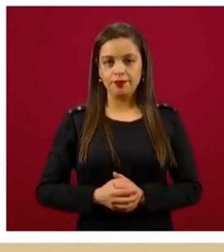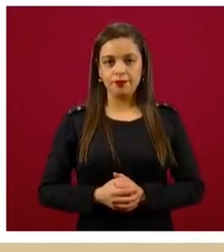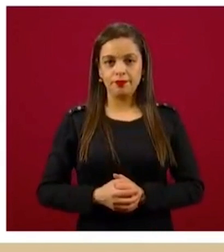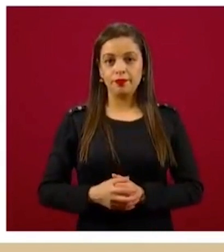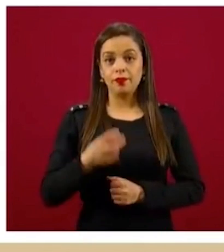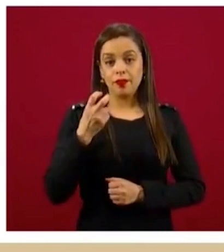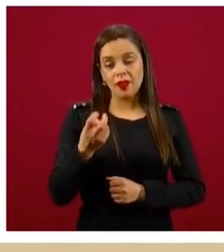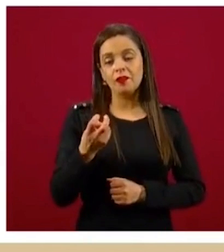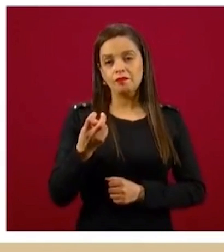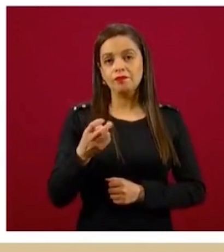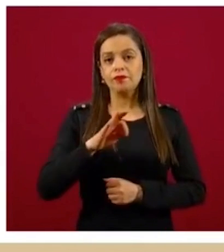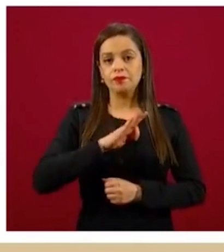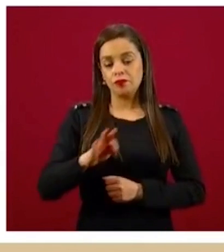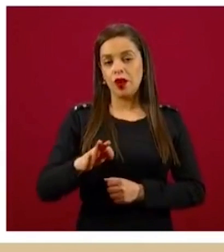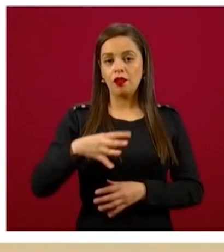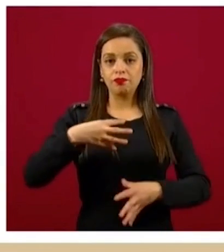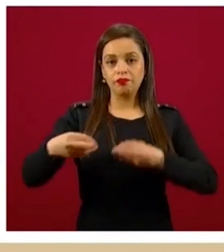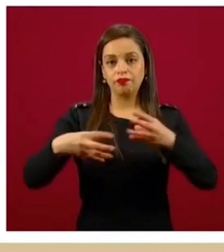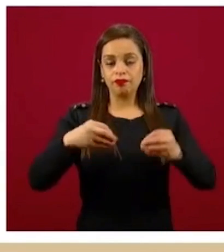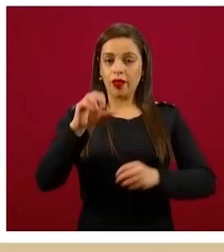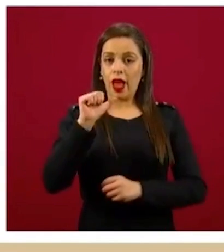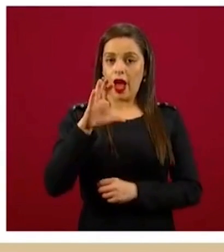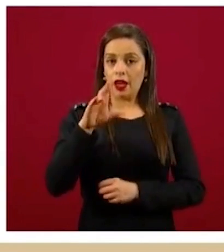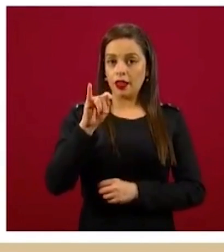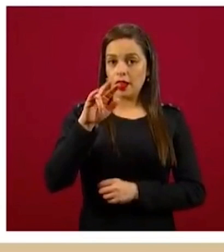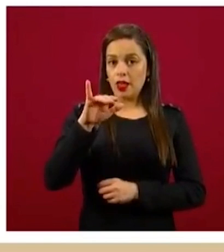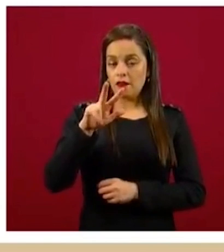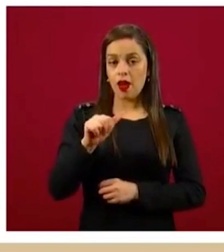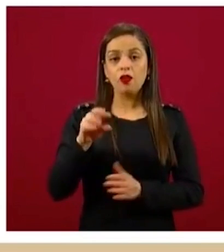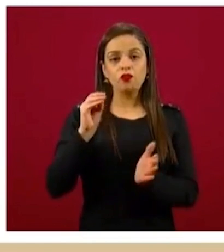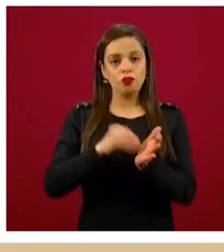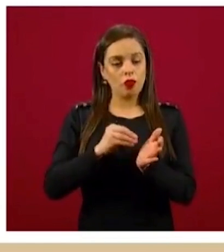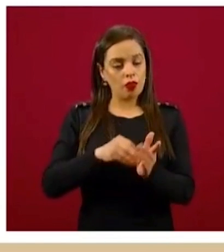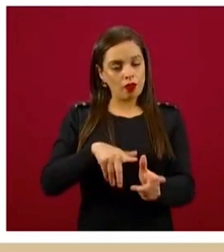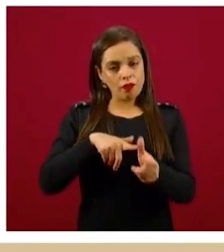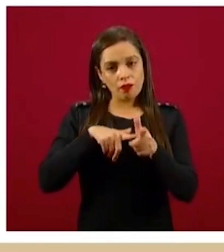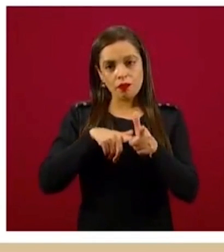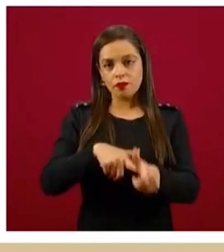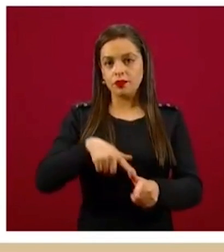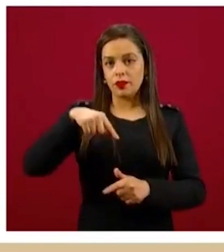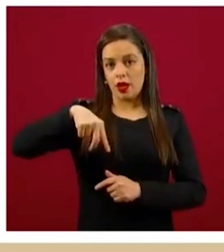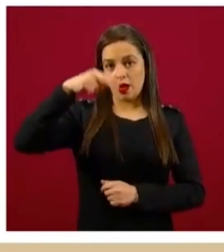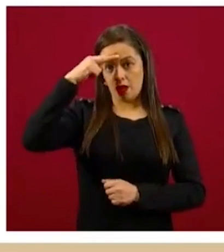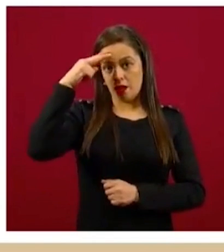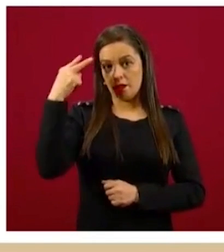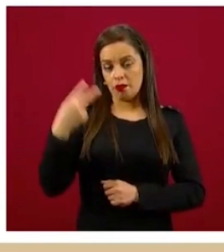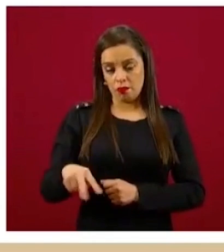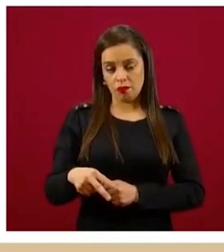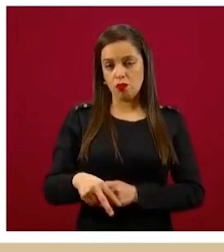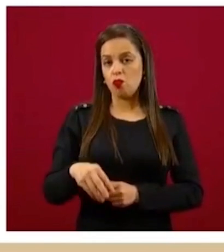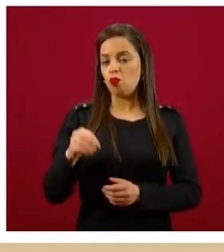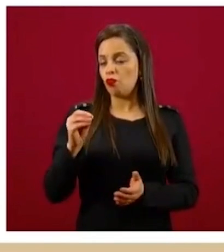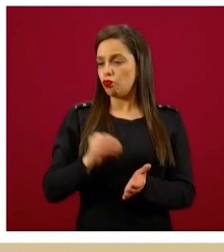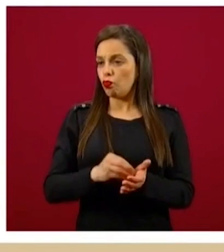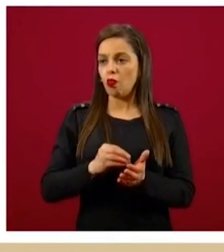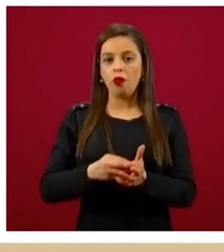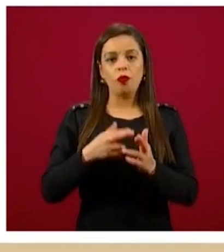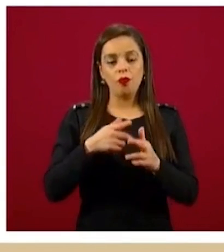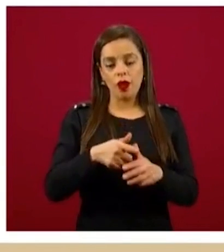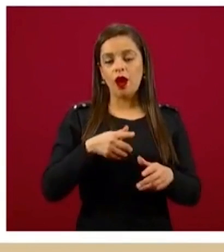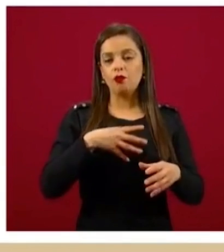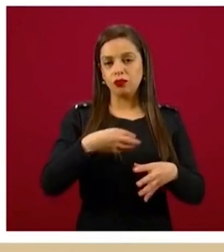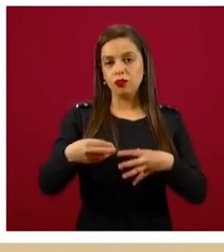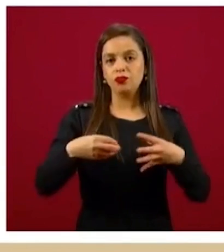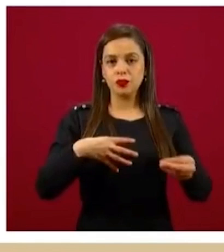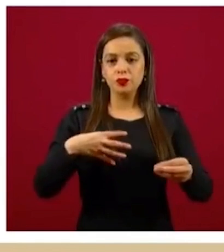la epidemia activa en México que todavía continúa este movilizándose así también son cinco